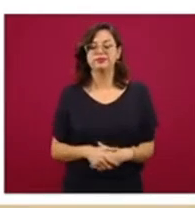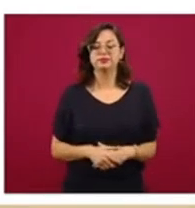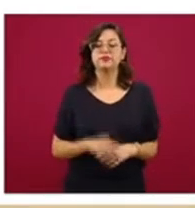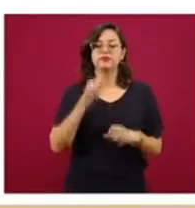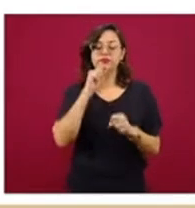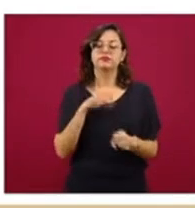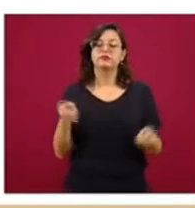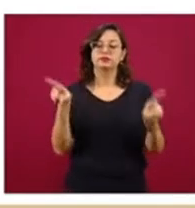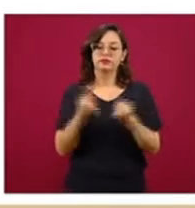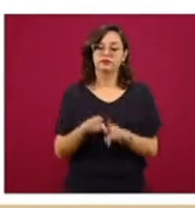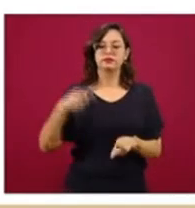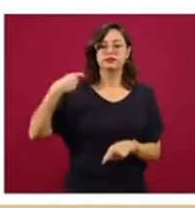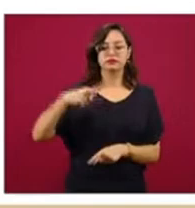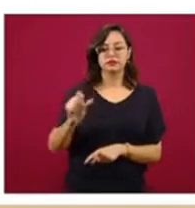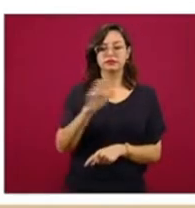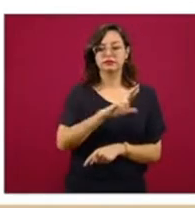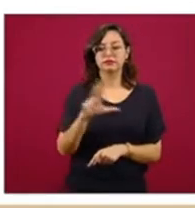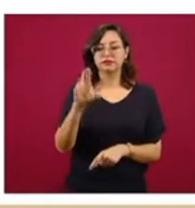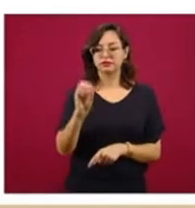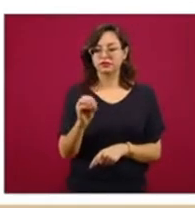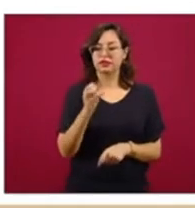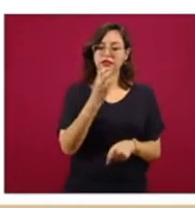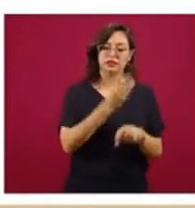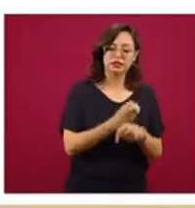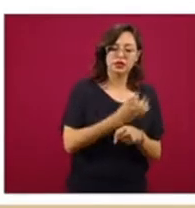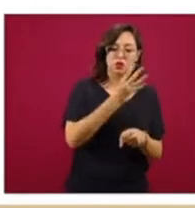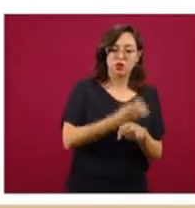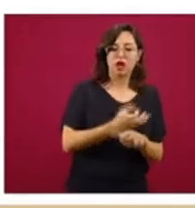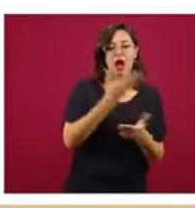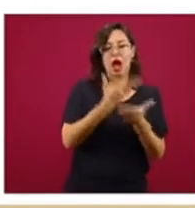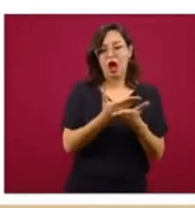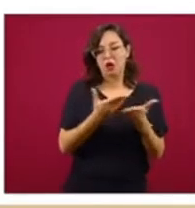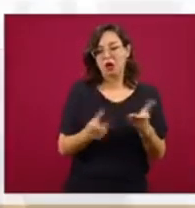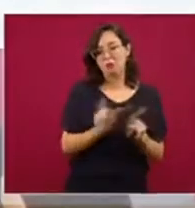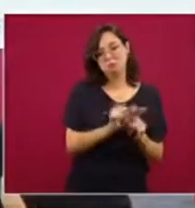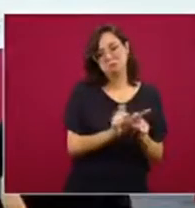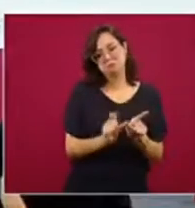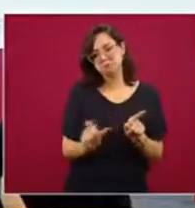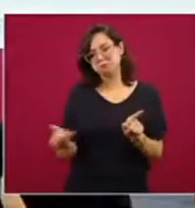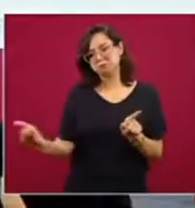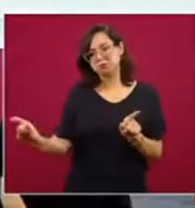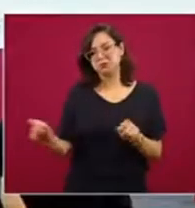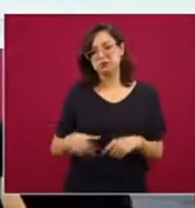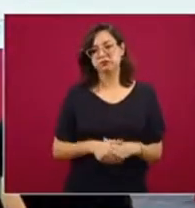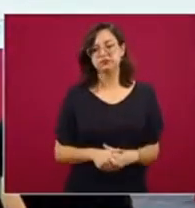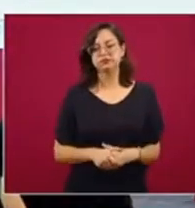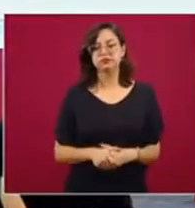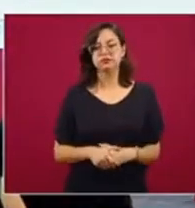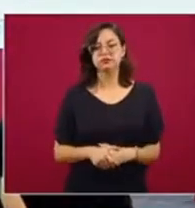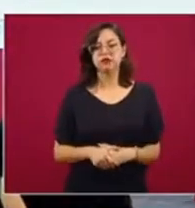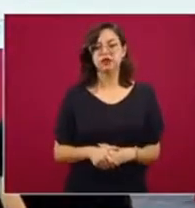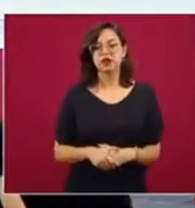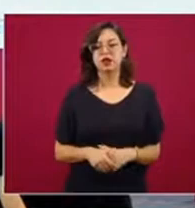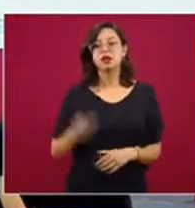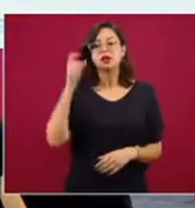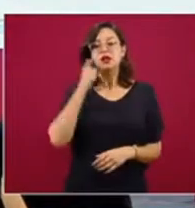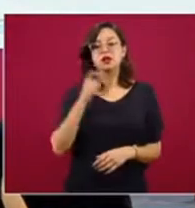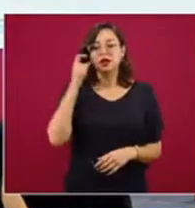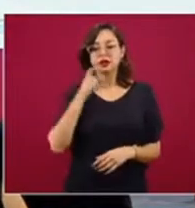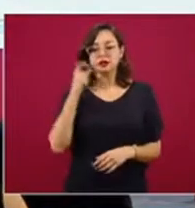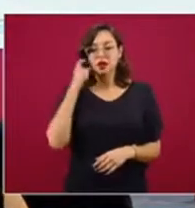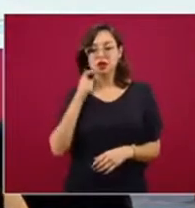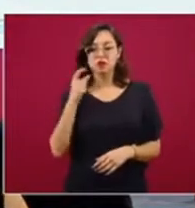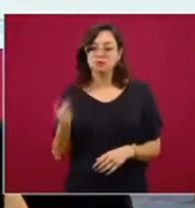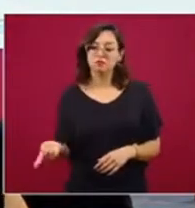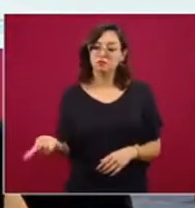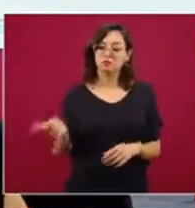También llegamos a tener Quintana Roo en el tercer o cuarto lugar. Vean dónde está Quintana Roo en este momento. Guerrero estuvo entre los primeros